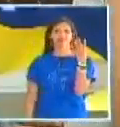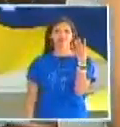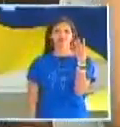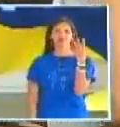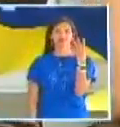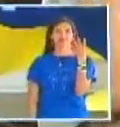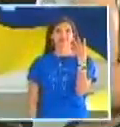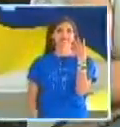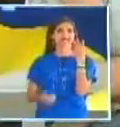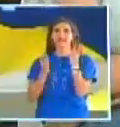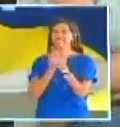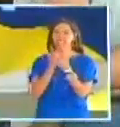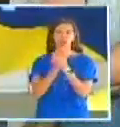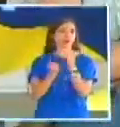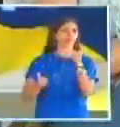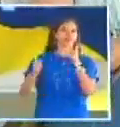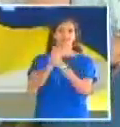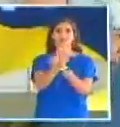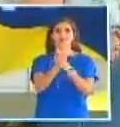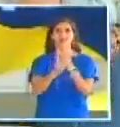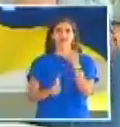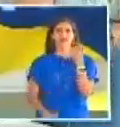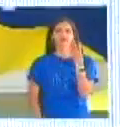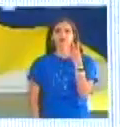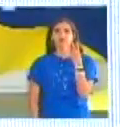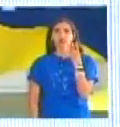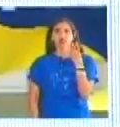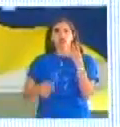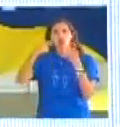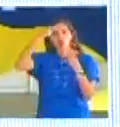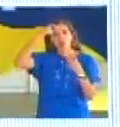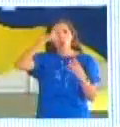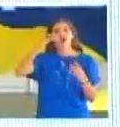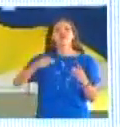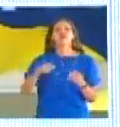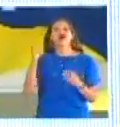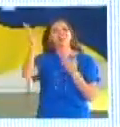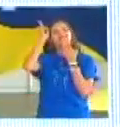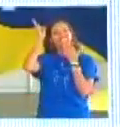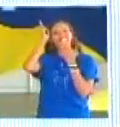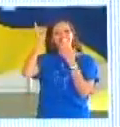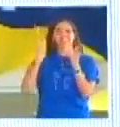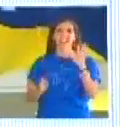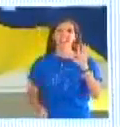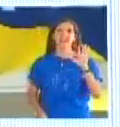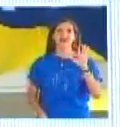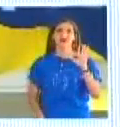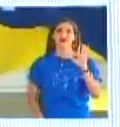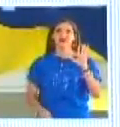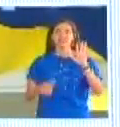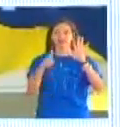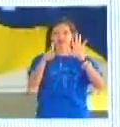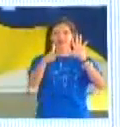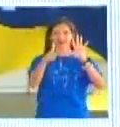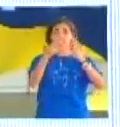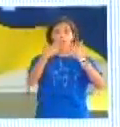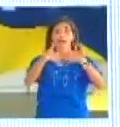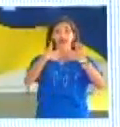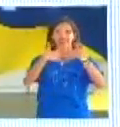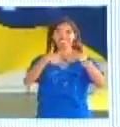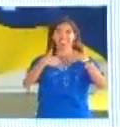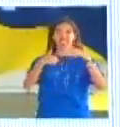van siempre en adelante, en la vanguardia. Los pueblos indígenas, los empresarios productivos, patrióticos,